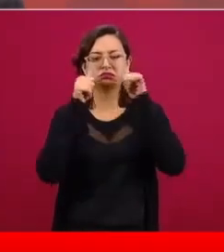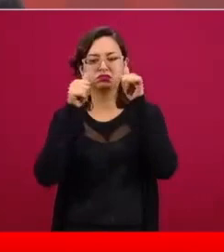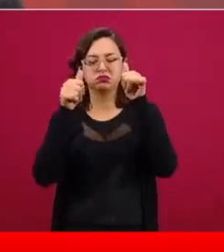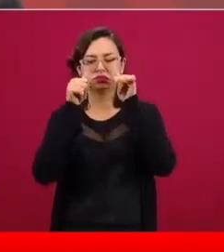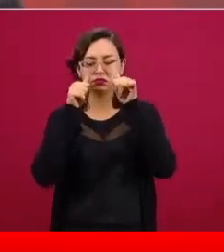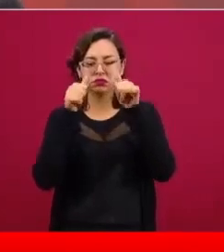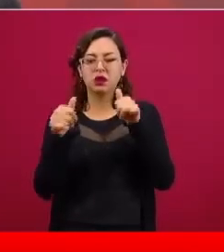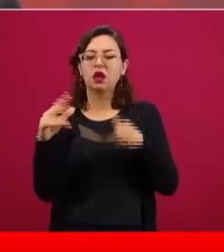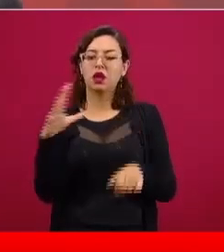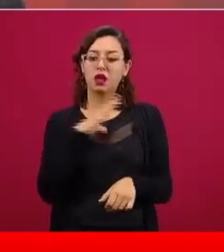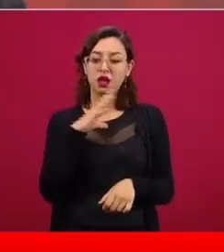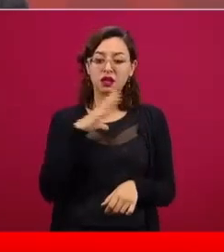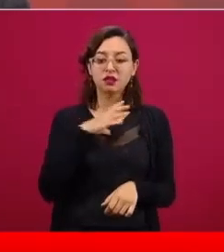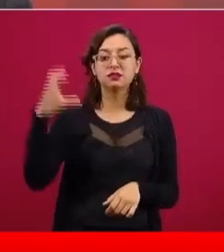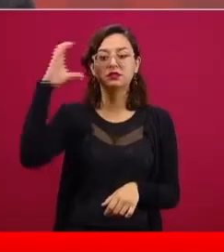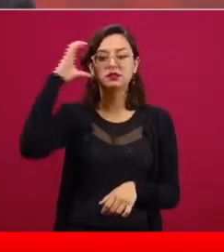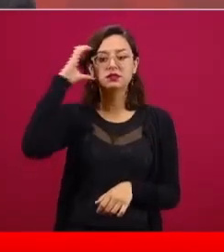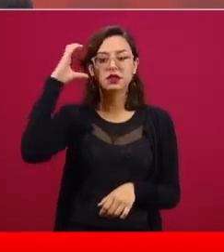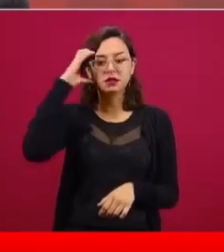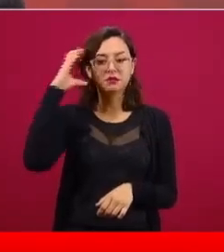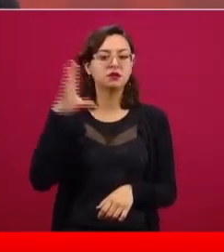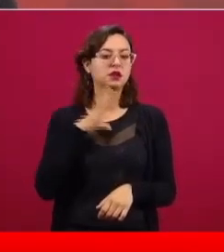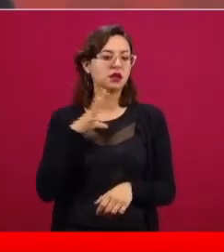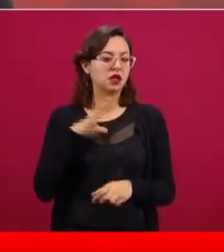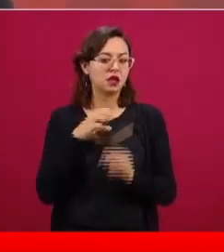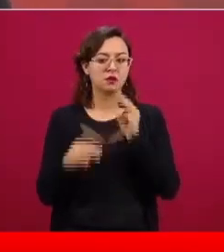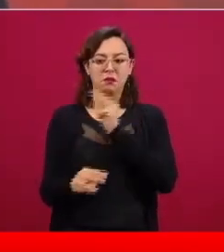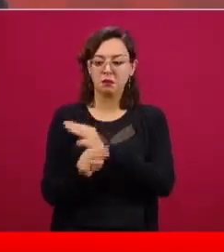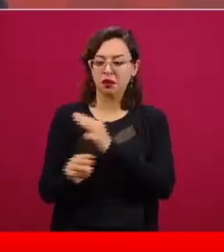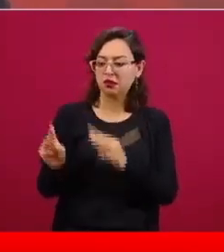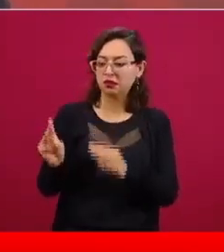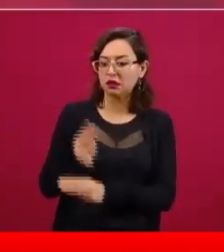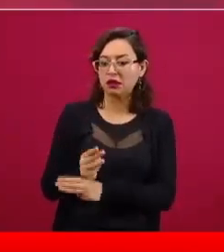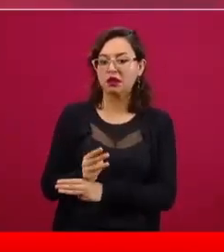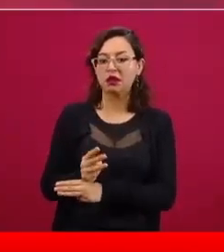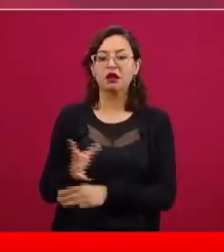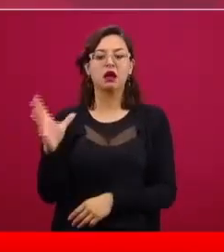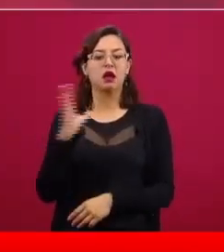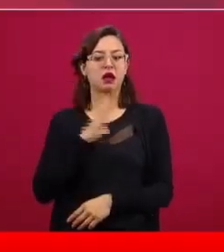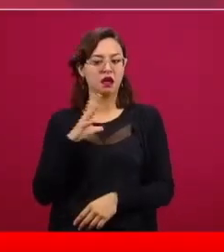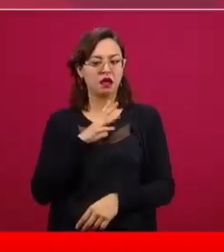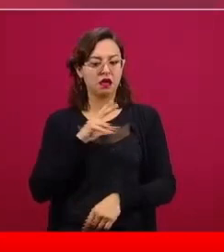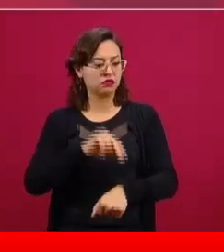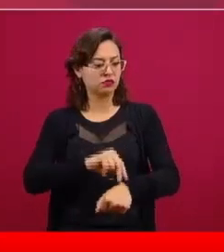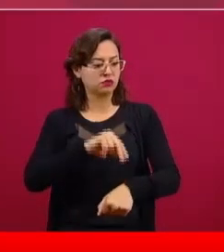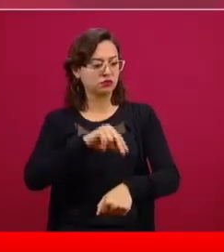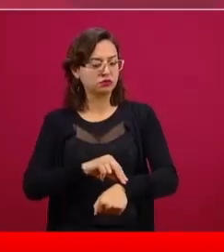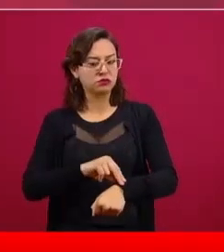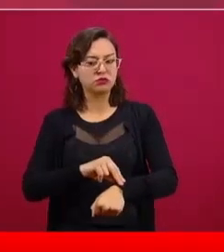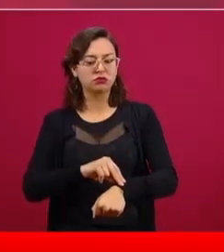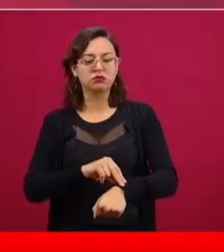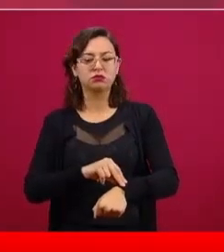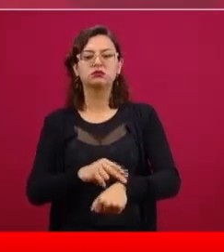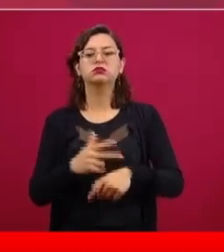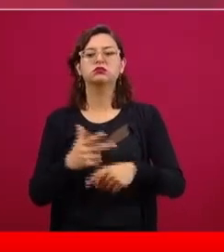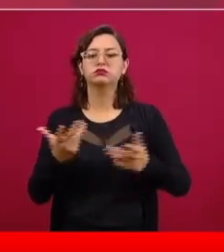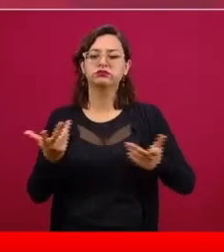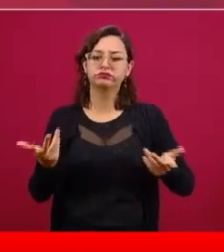camas, tenemos los equipos, tenemos los médicos.